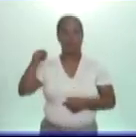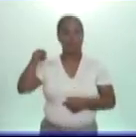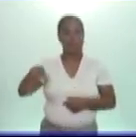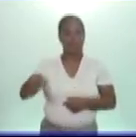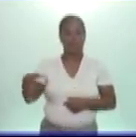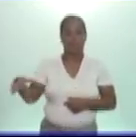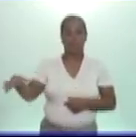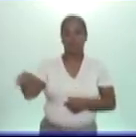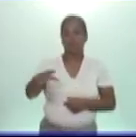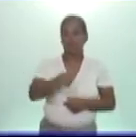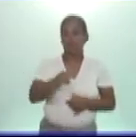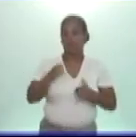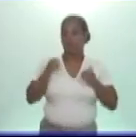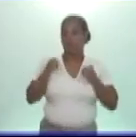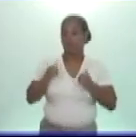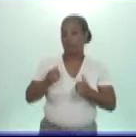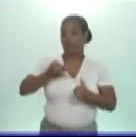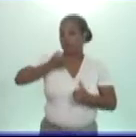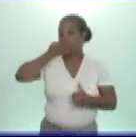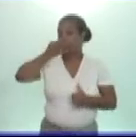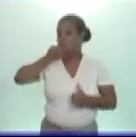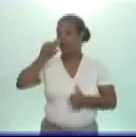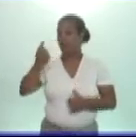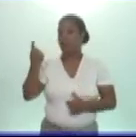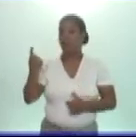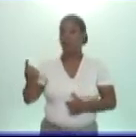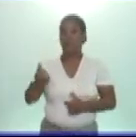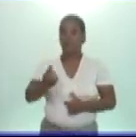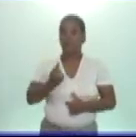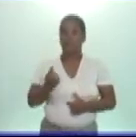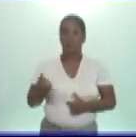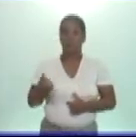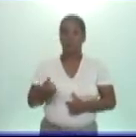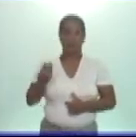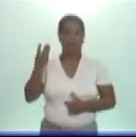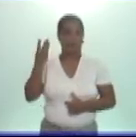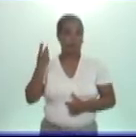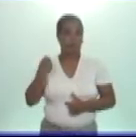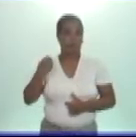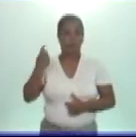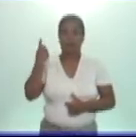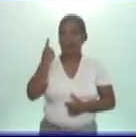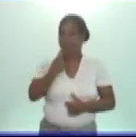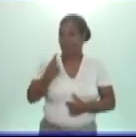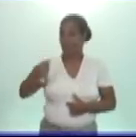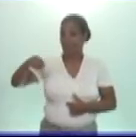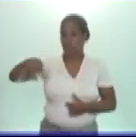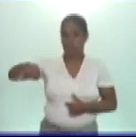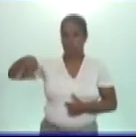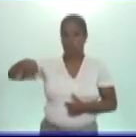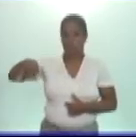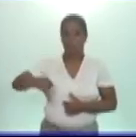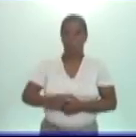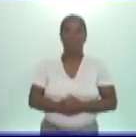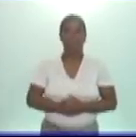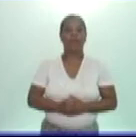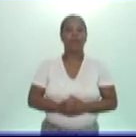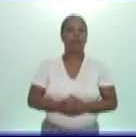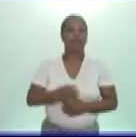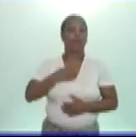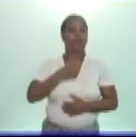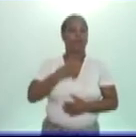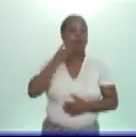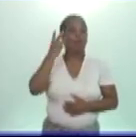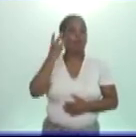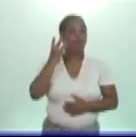tengo expresado cada uno de los valores de cada una de estas pesas. O sea, tengo tres pesas de